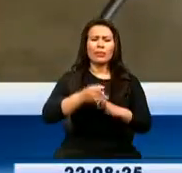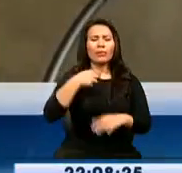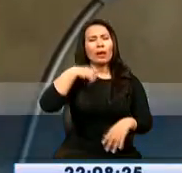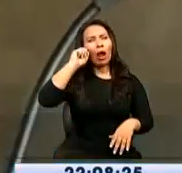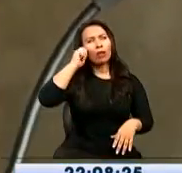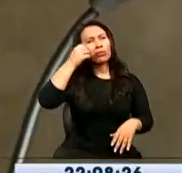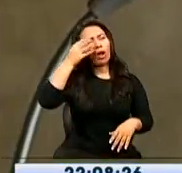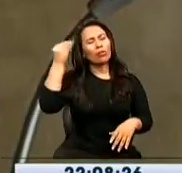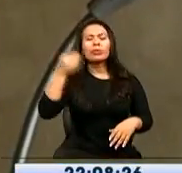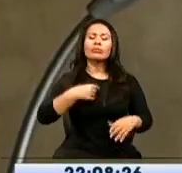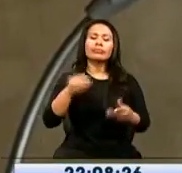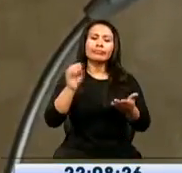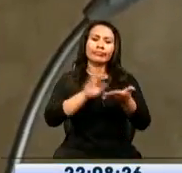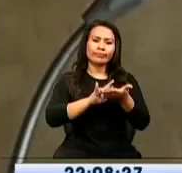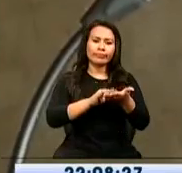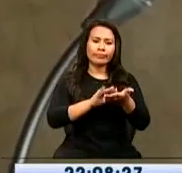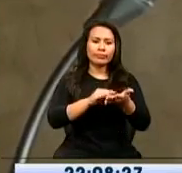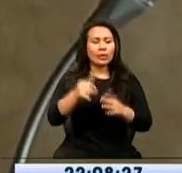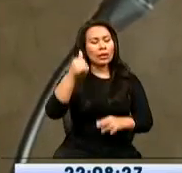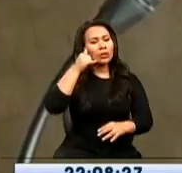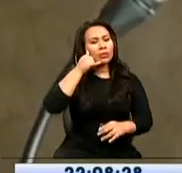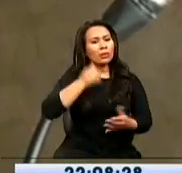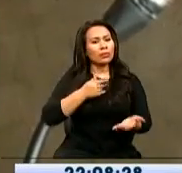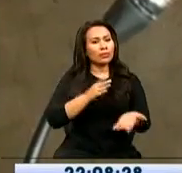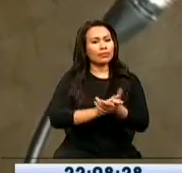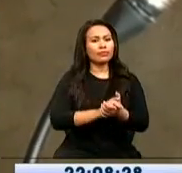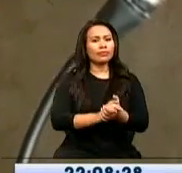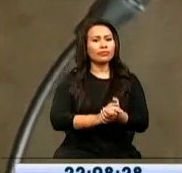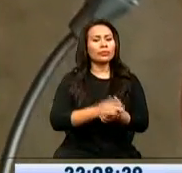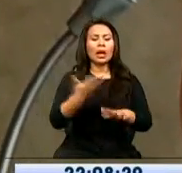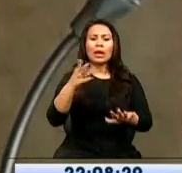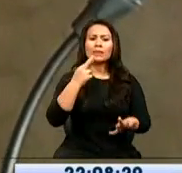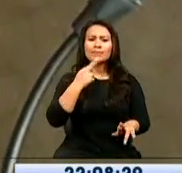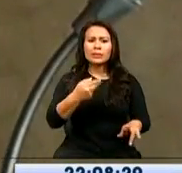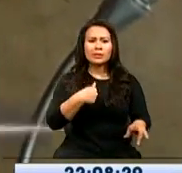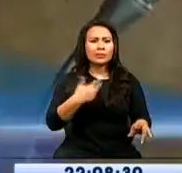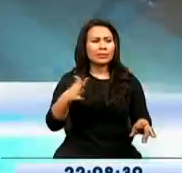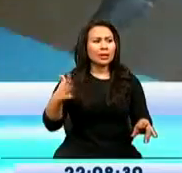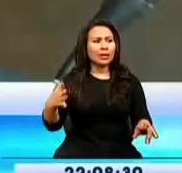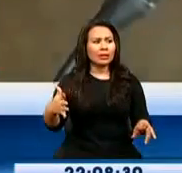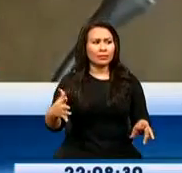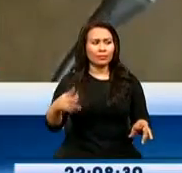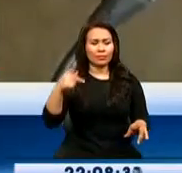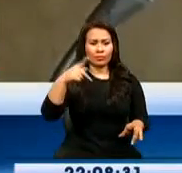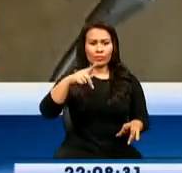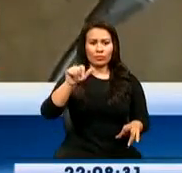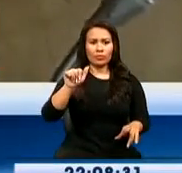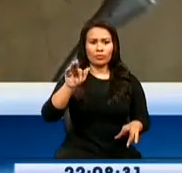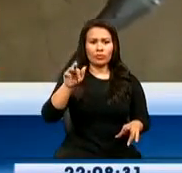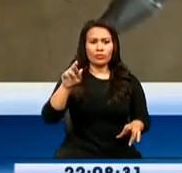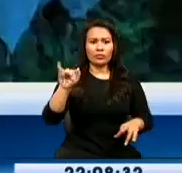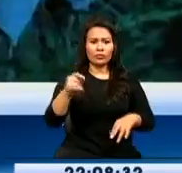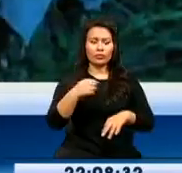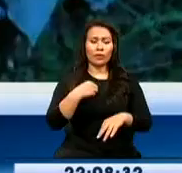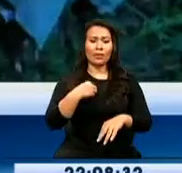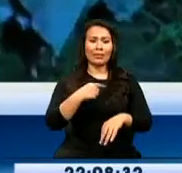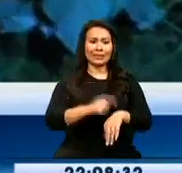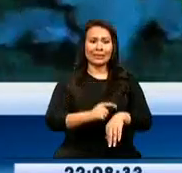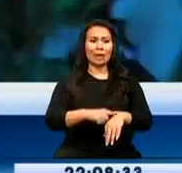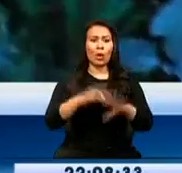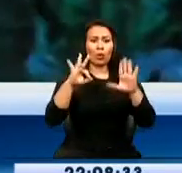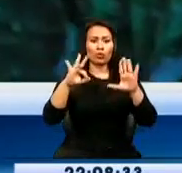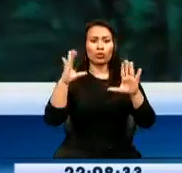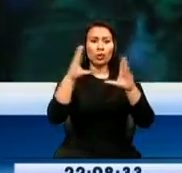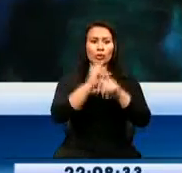5 minutos lo vuelvo a llamar y ya no me contestaba. Patricia Rodríguez comenta que fue cerca de las 8 de la noche del